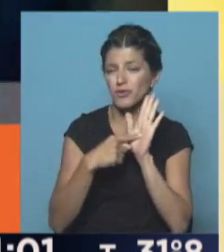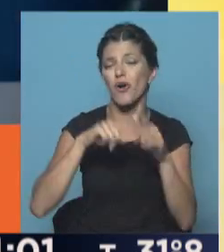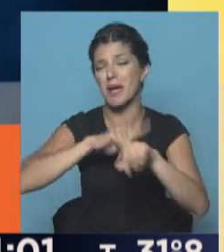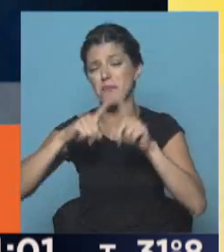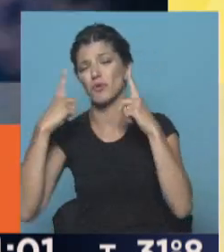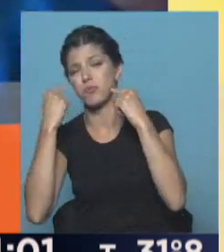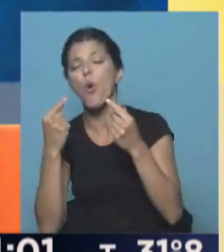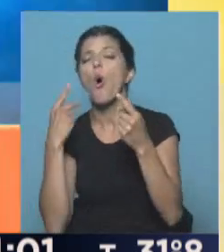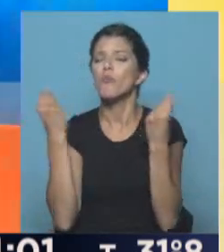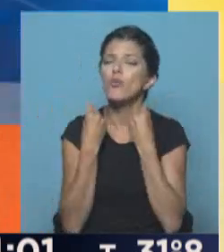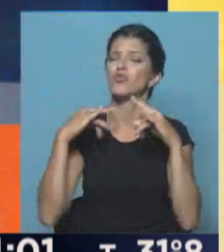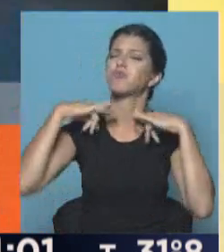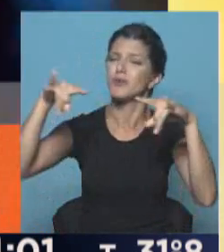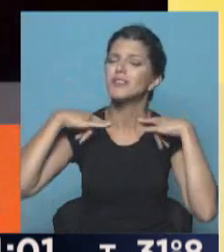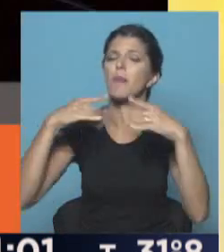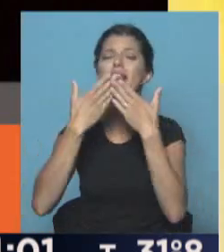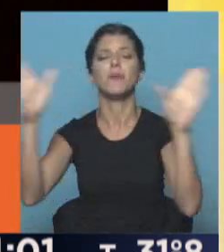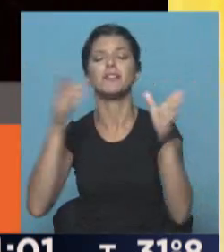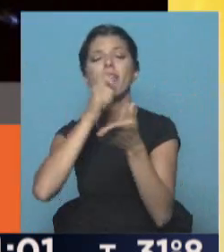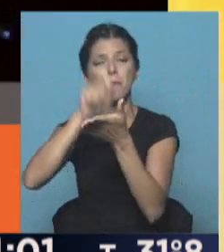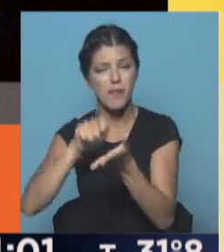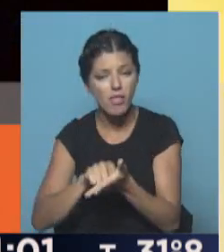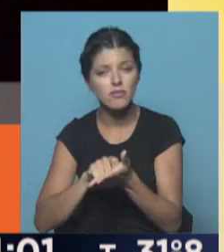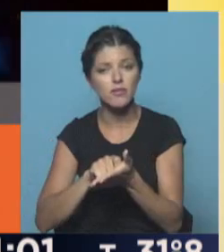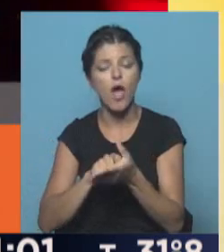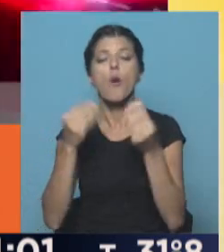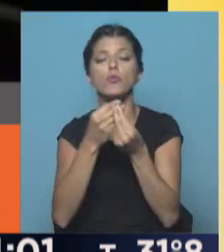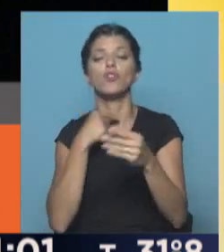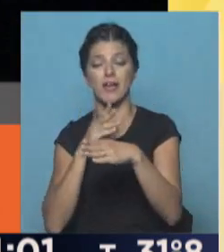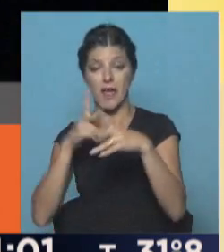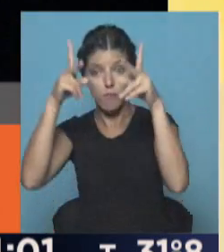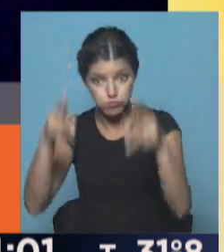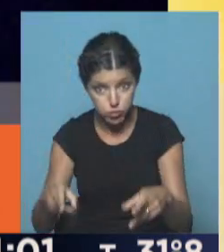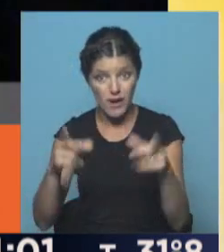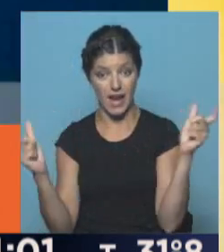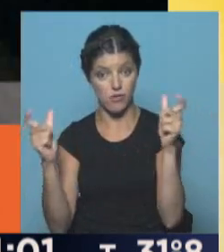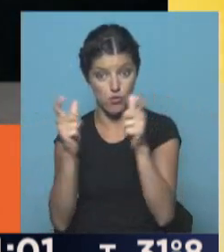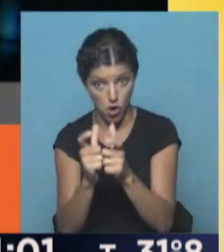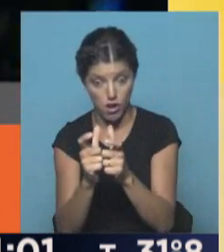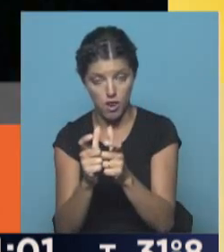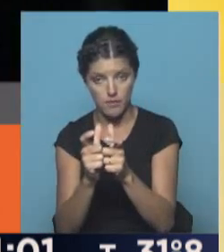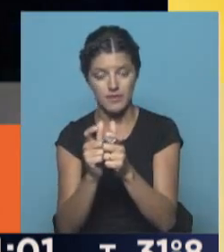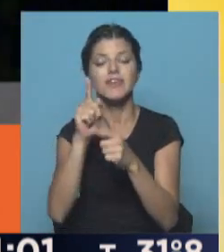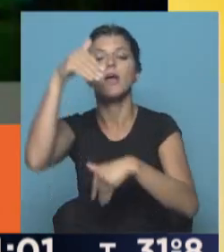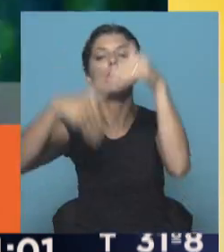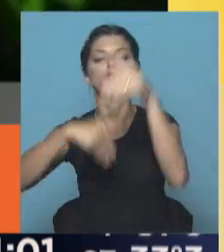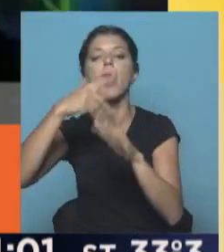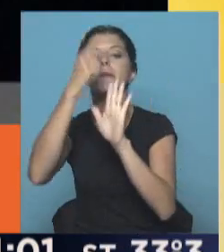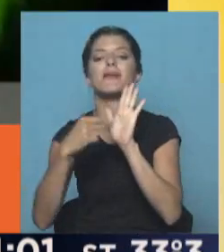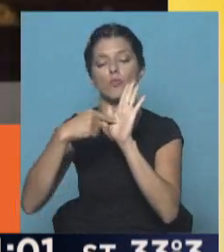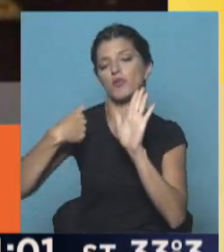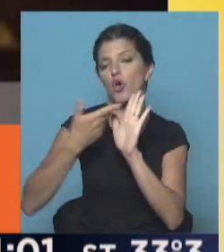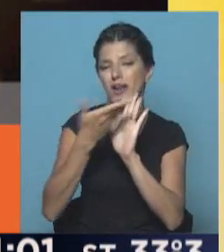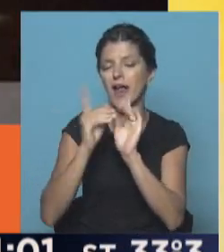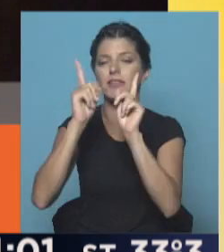libertad de prensa, una multitudinaria manifestación opositora intentó bloquear la sesión parlamentaria en la que se votaban los presupuestos generales y